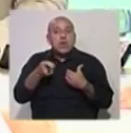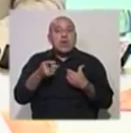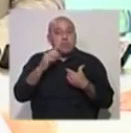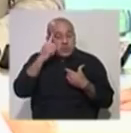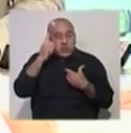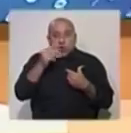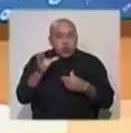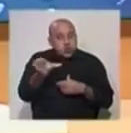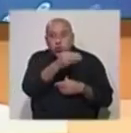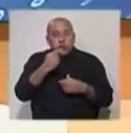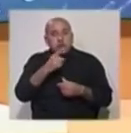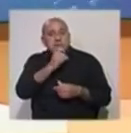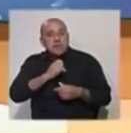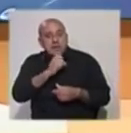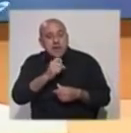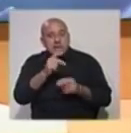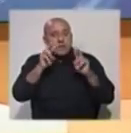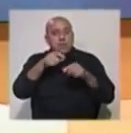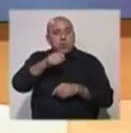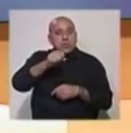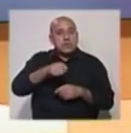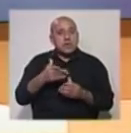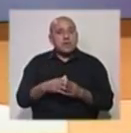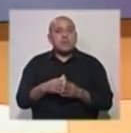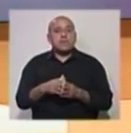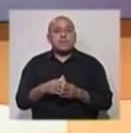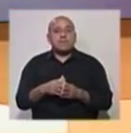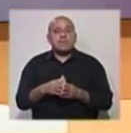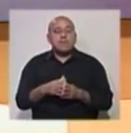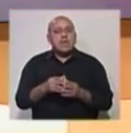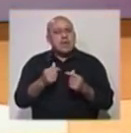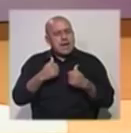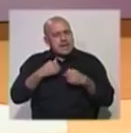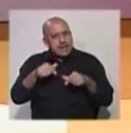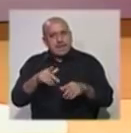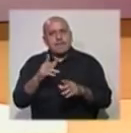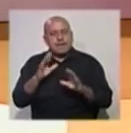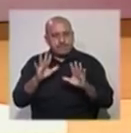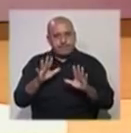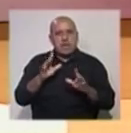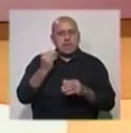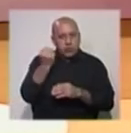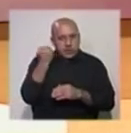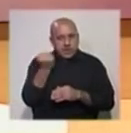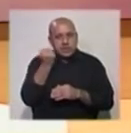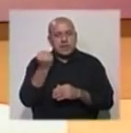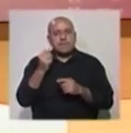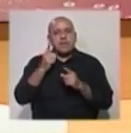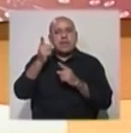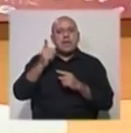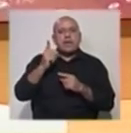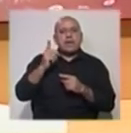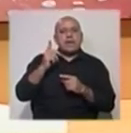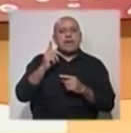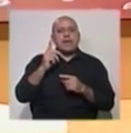que todos habían mentido en la causa judicial que lo involucra. Acá hay algo muy importante. En el país